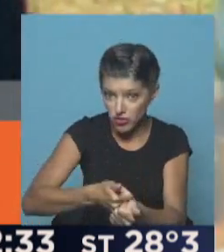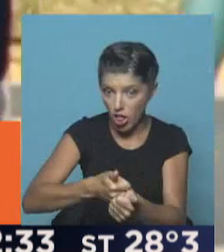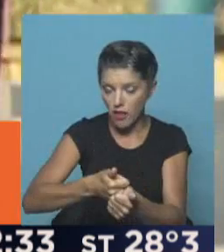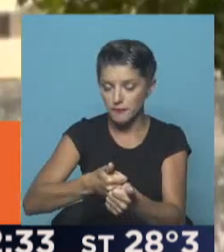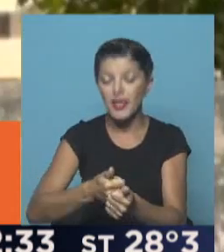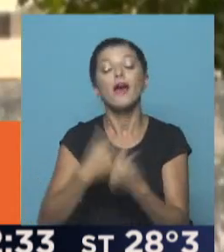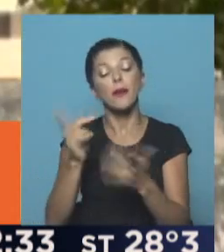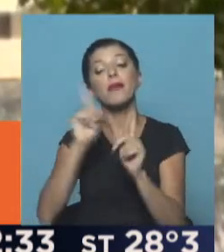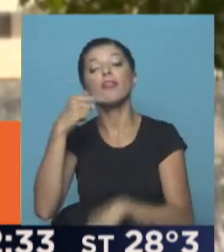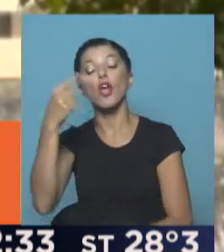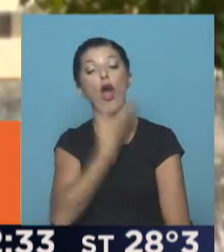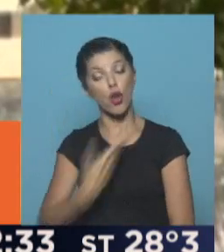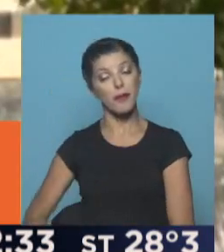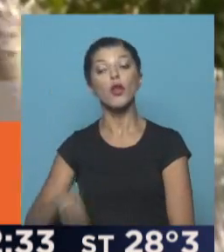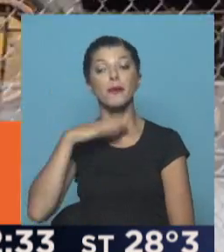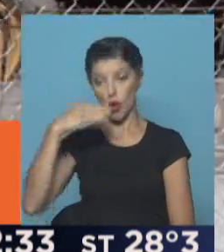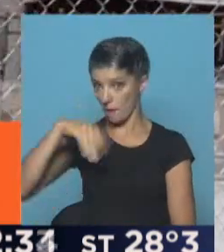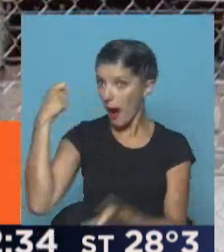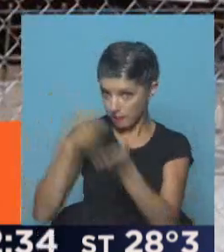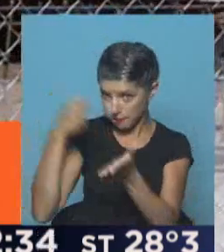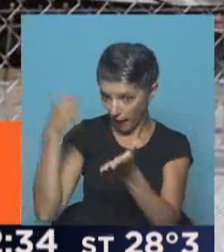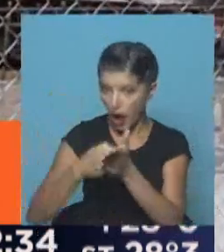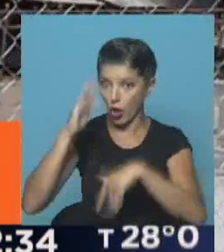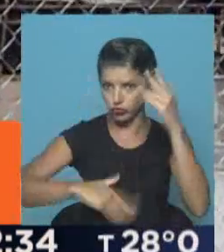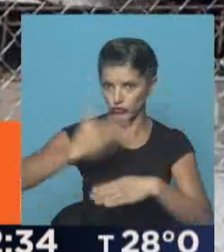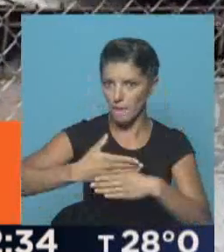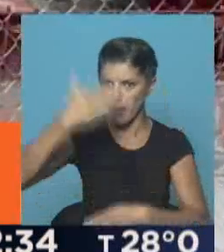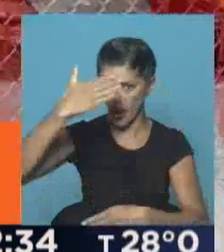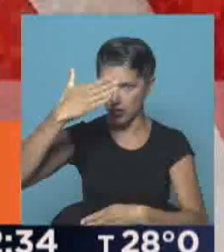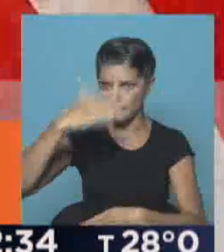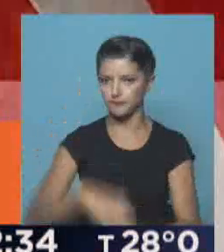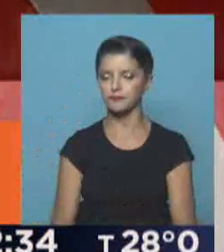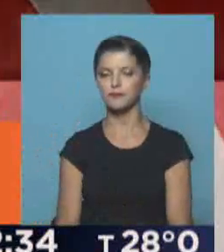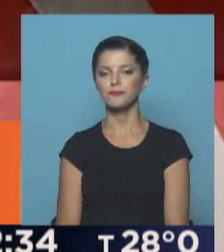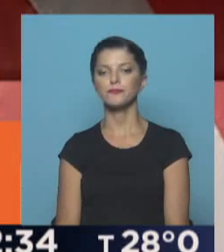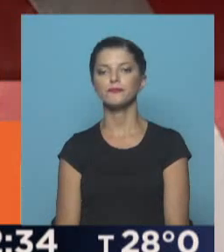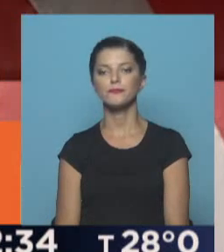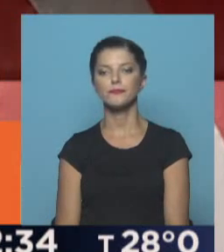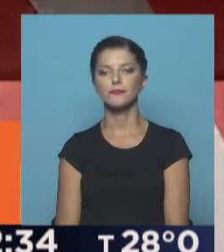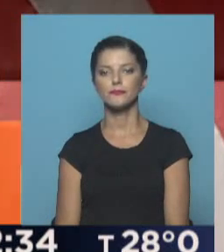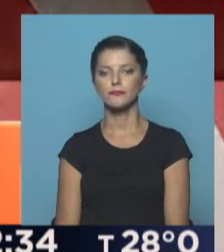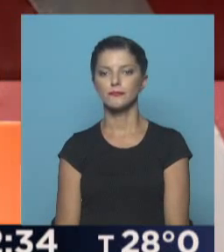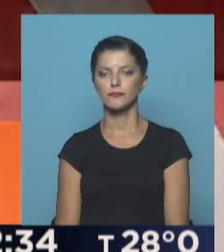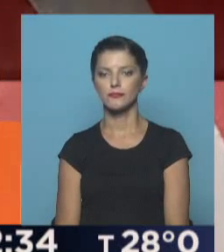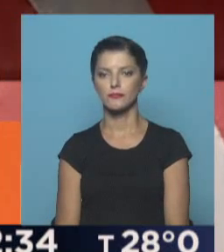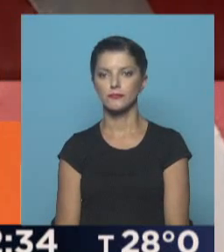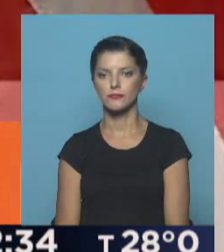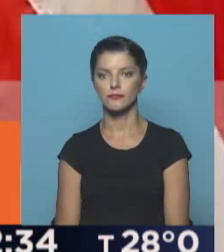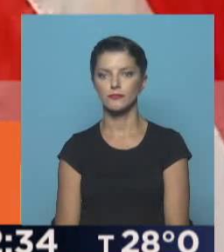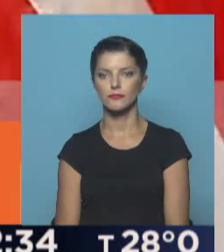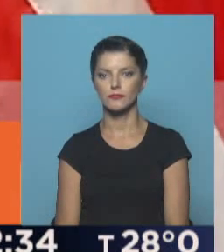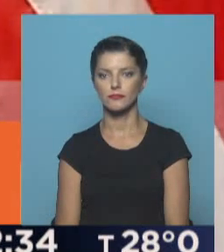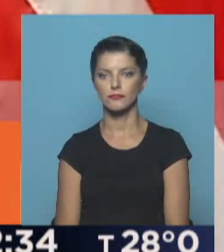gobierno centroamericano asumiría los costos de la gigantesca infraestructura. I will have Mexico pay for that